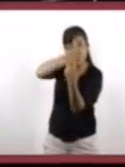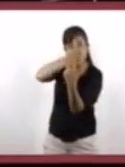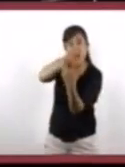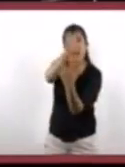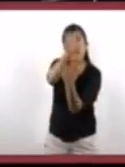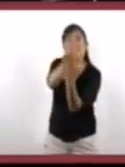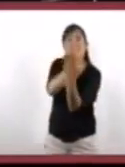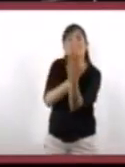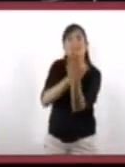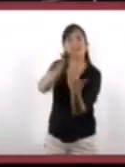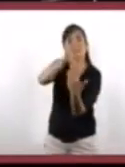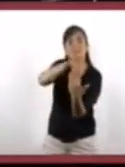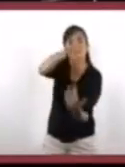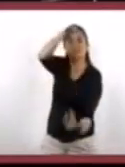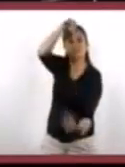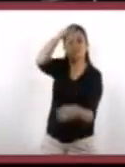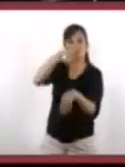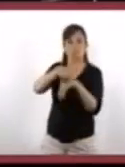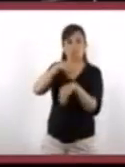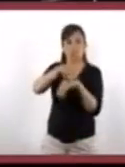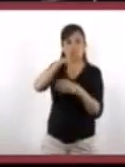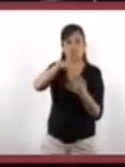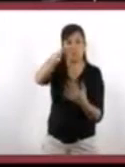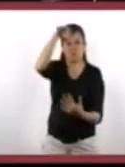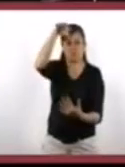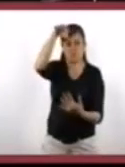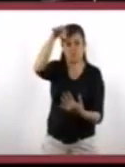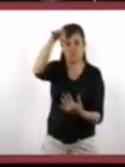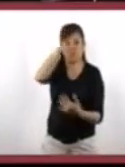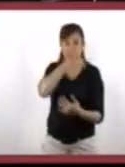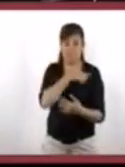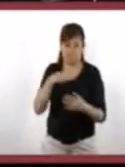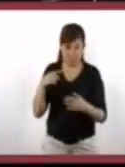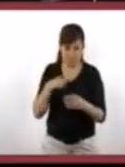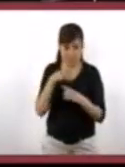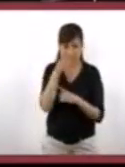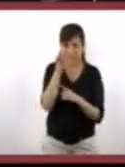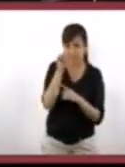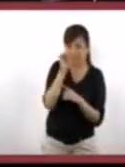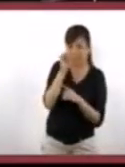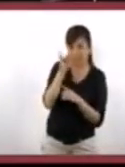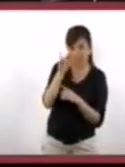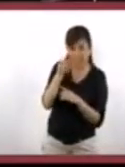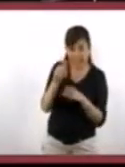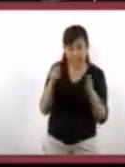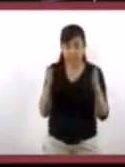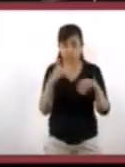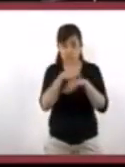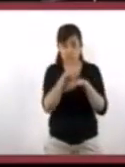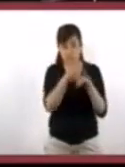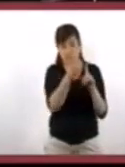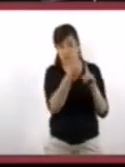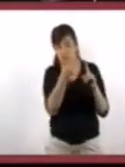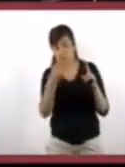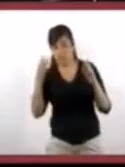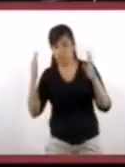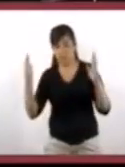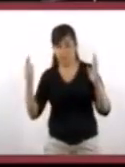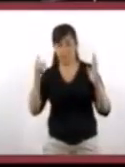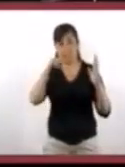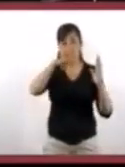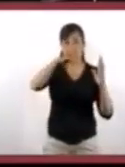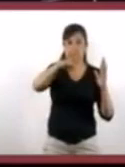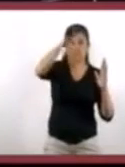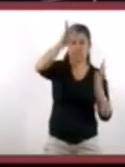la mitad entre estos dos números. De hecho, tenemos que tomar la media aritmética entre estos dos números para